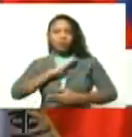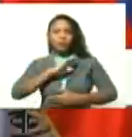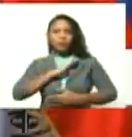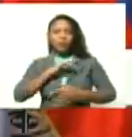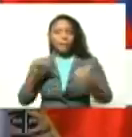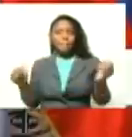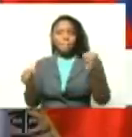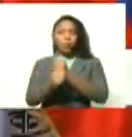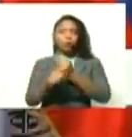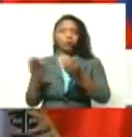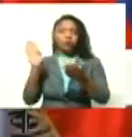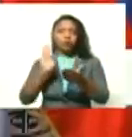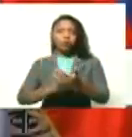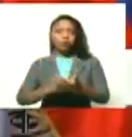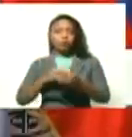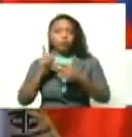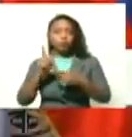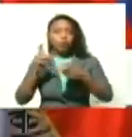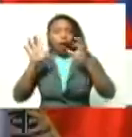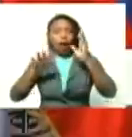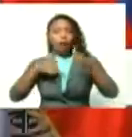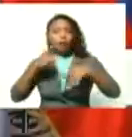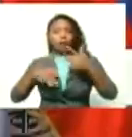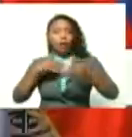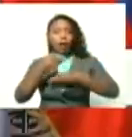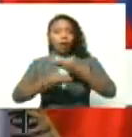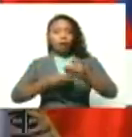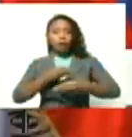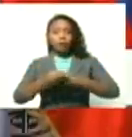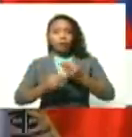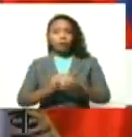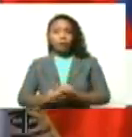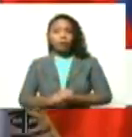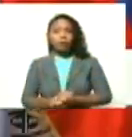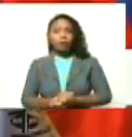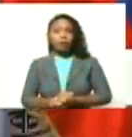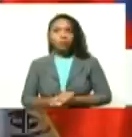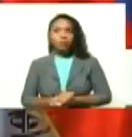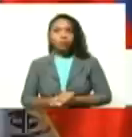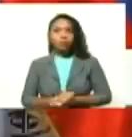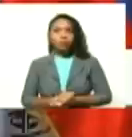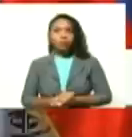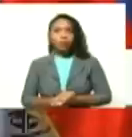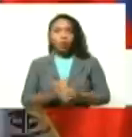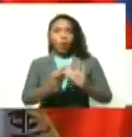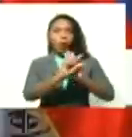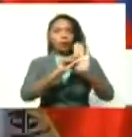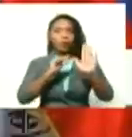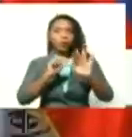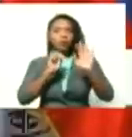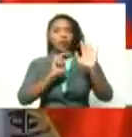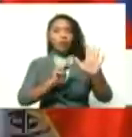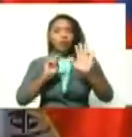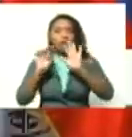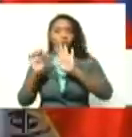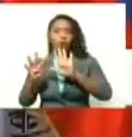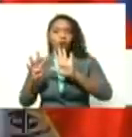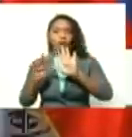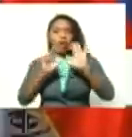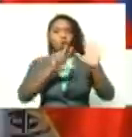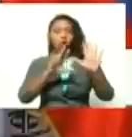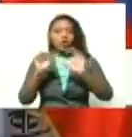y colocarlo como un hecho punible es los artículos 79 y